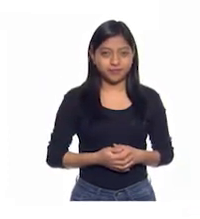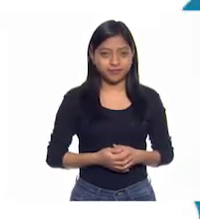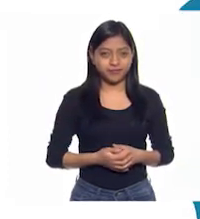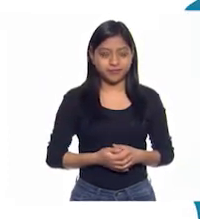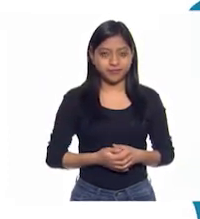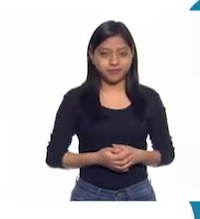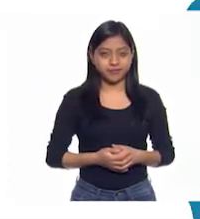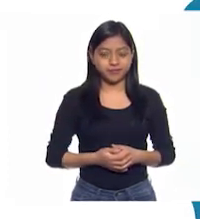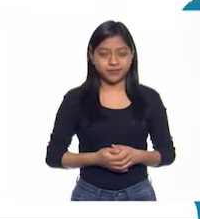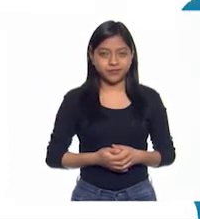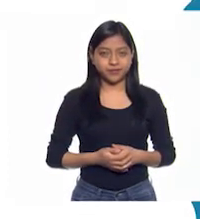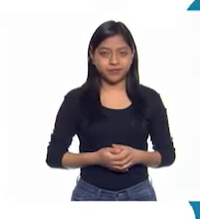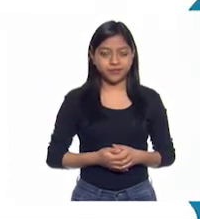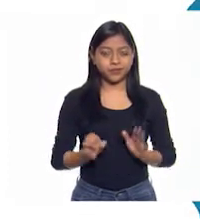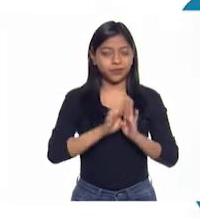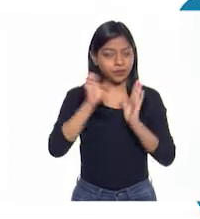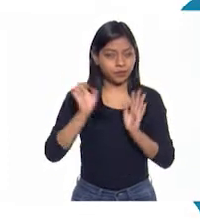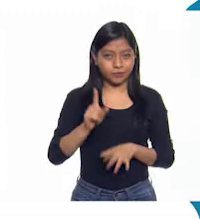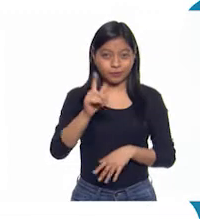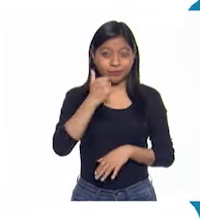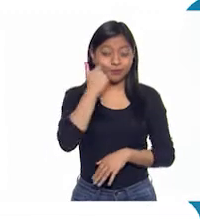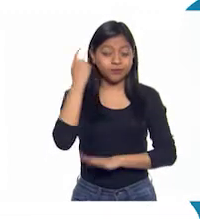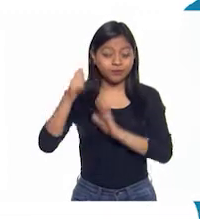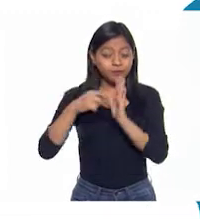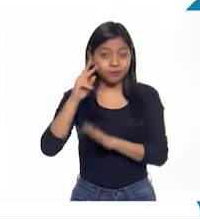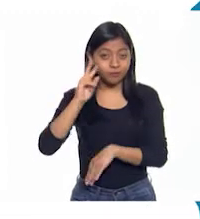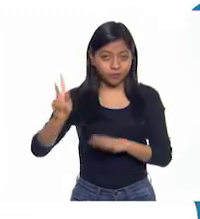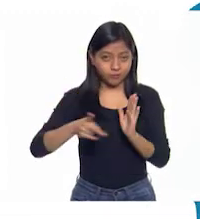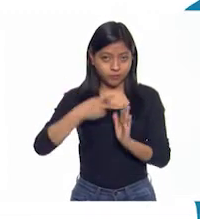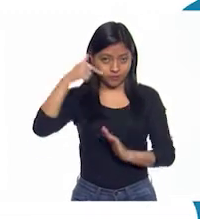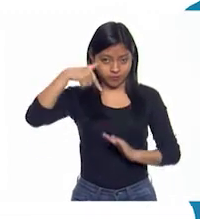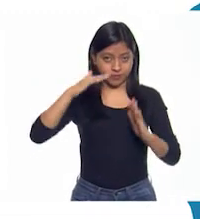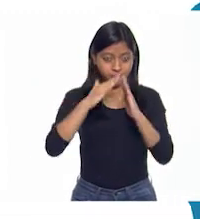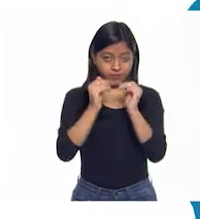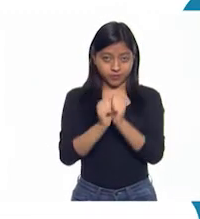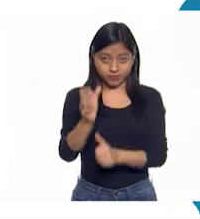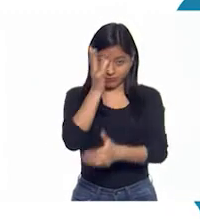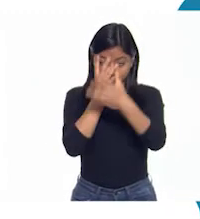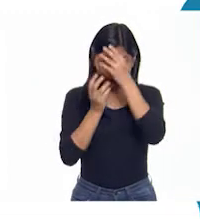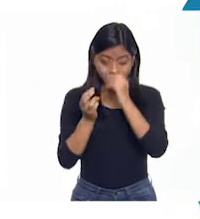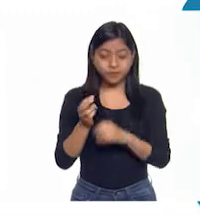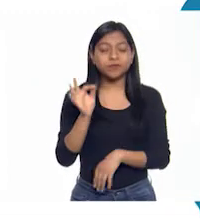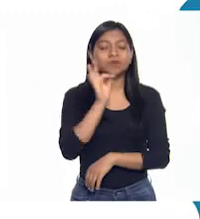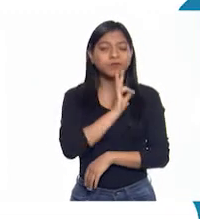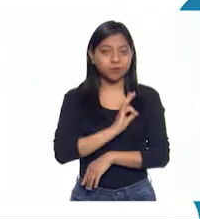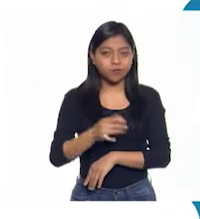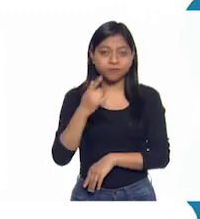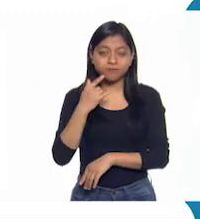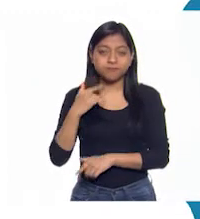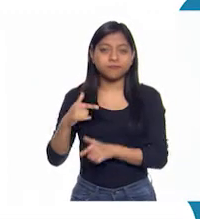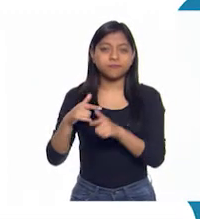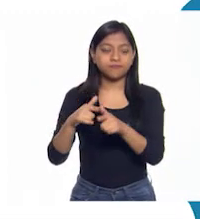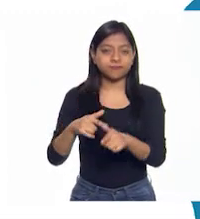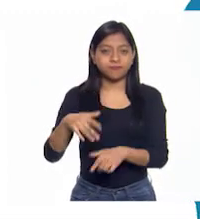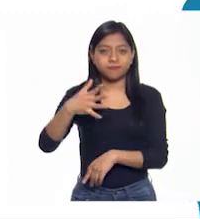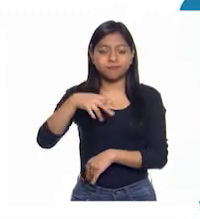conalitej.cep.gob.mx. Si quieres volver a ver los programas de Aprende en Casa, los puedes encontrar en la siguiente liga: